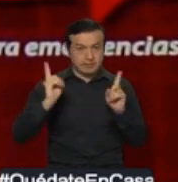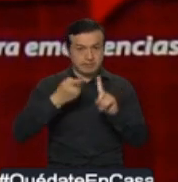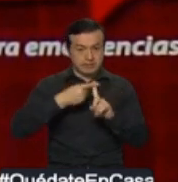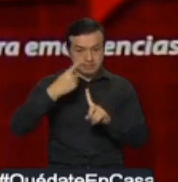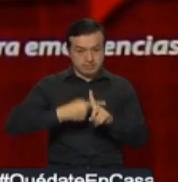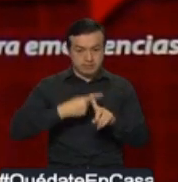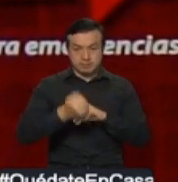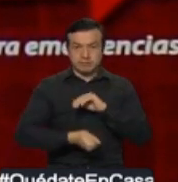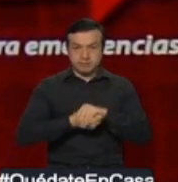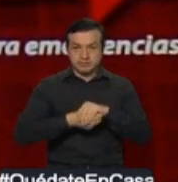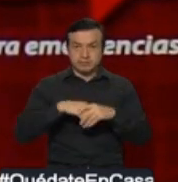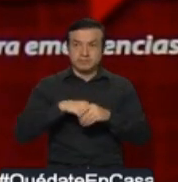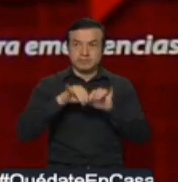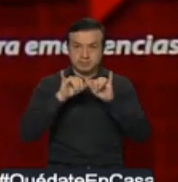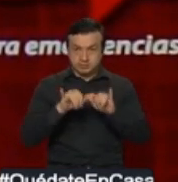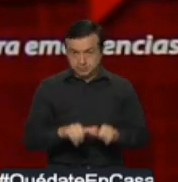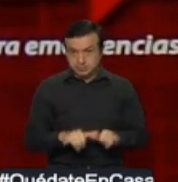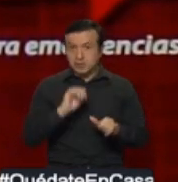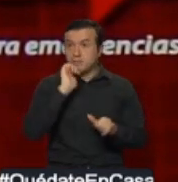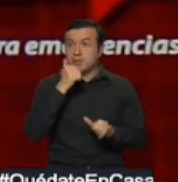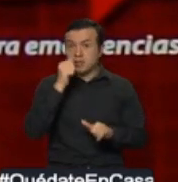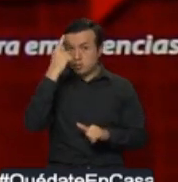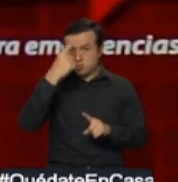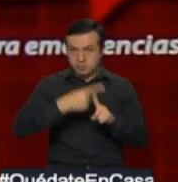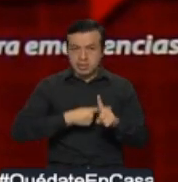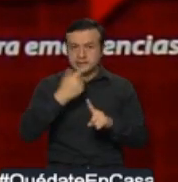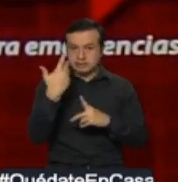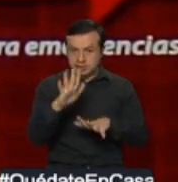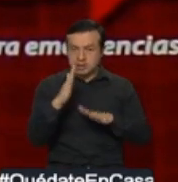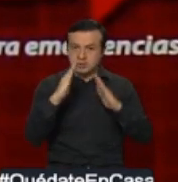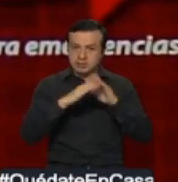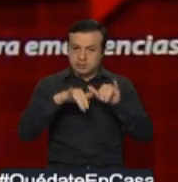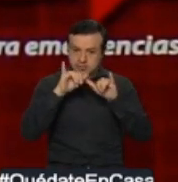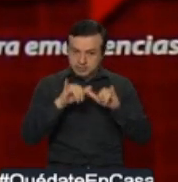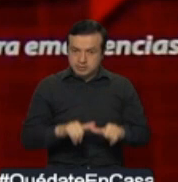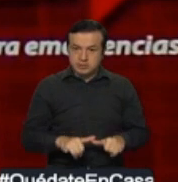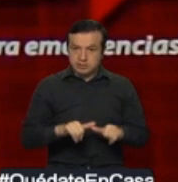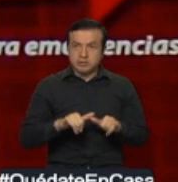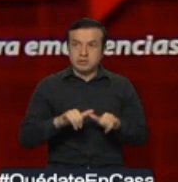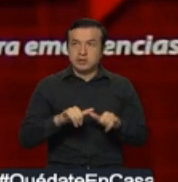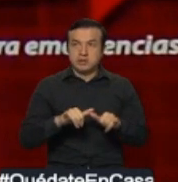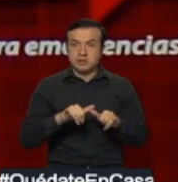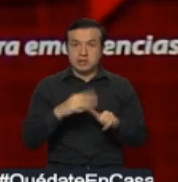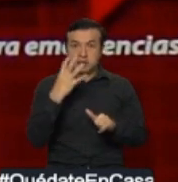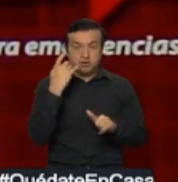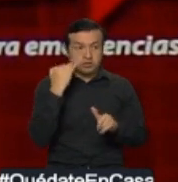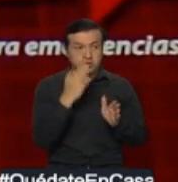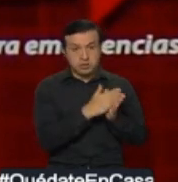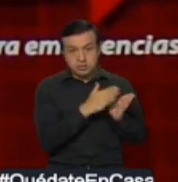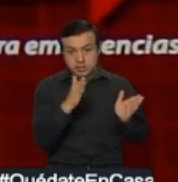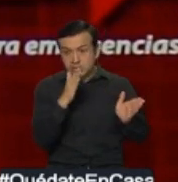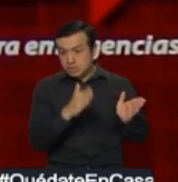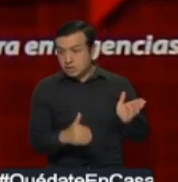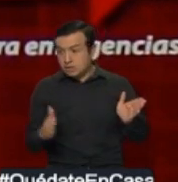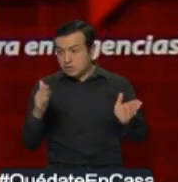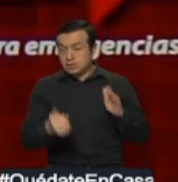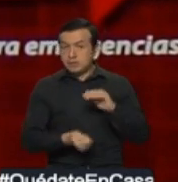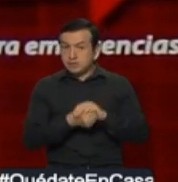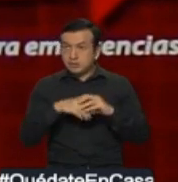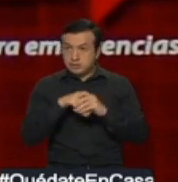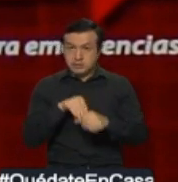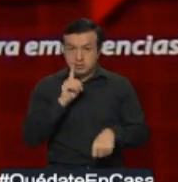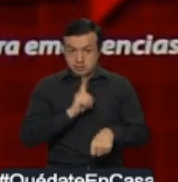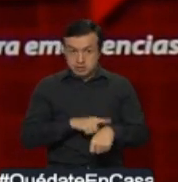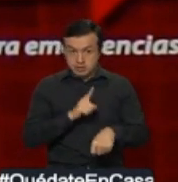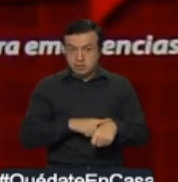de aislamiento el día de mañana. Estamos ya superando los dos periodos de 14 días para el aislamiento según el tiempo